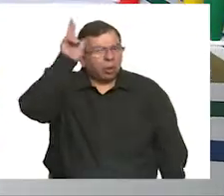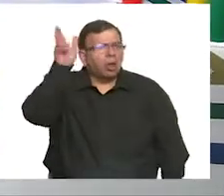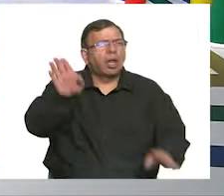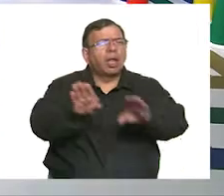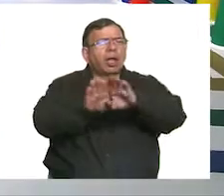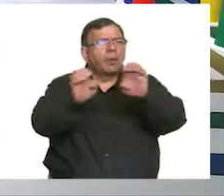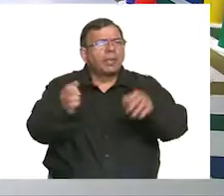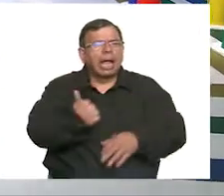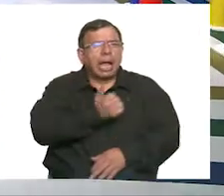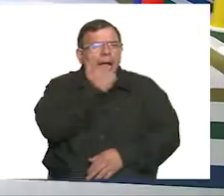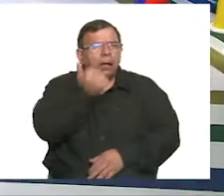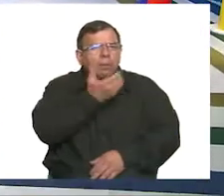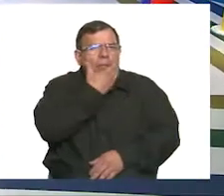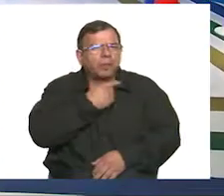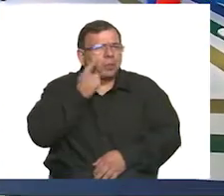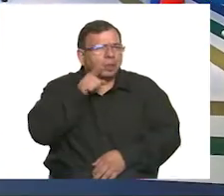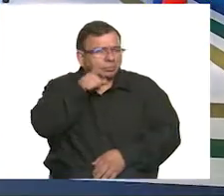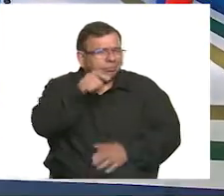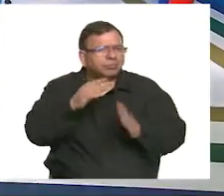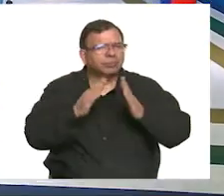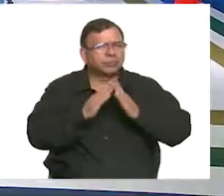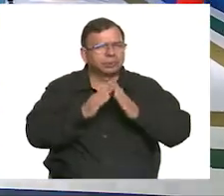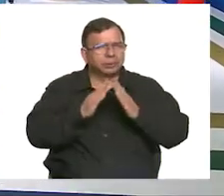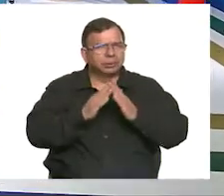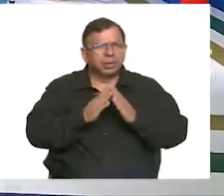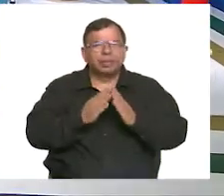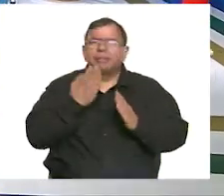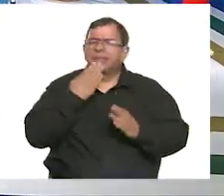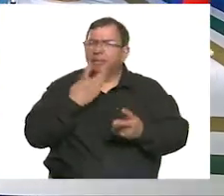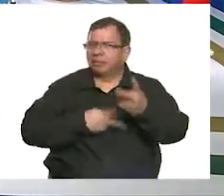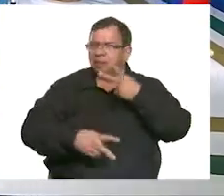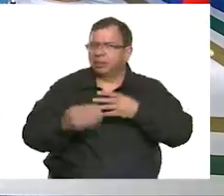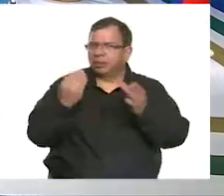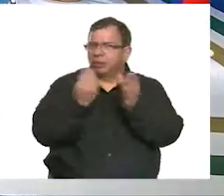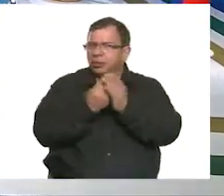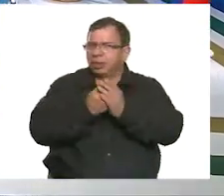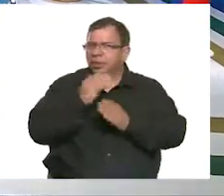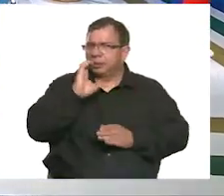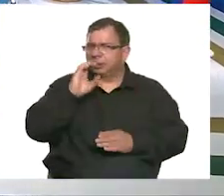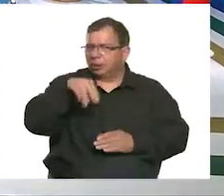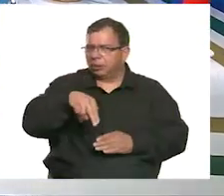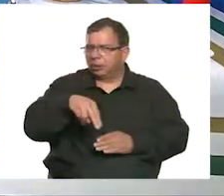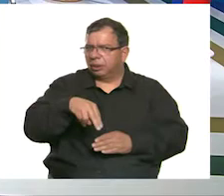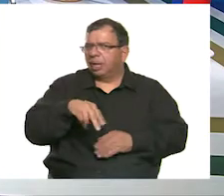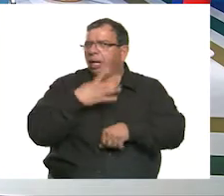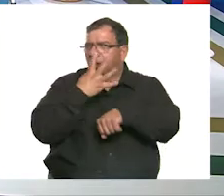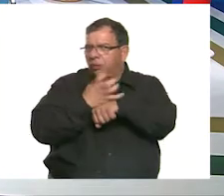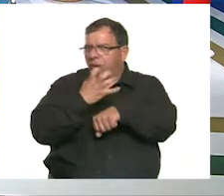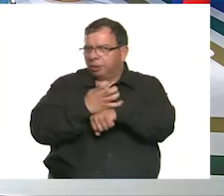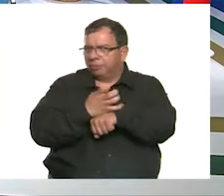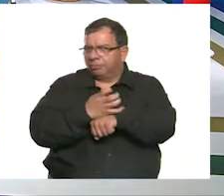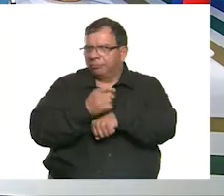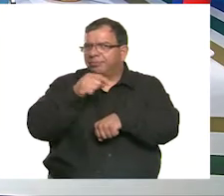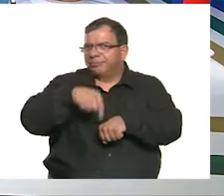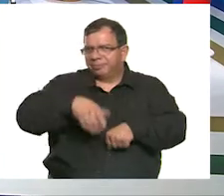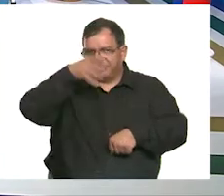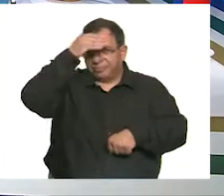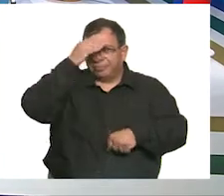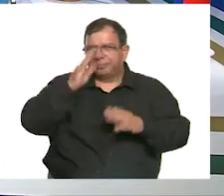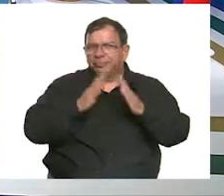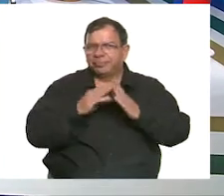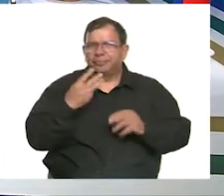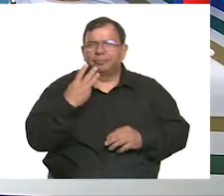¿Cómo están, alumnas y alumnos que ven desde su casita? Les doy la bienvenida a la clase de Ciencias Naturales de cuarto grado, aquí en Aprende en Casa